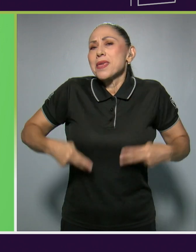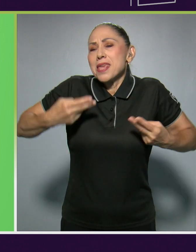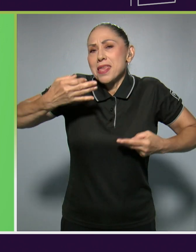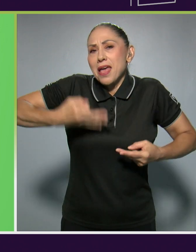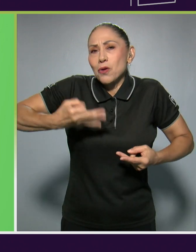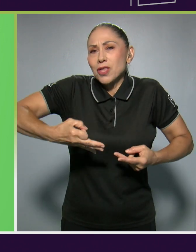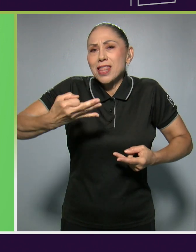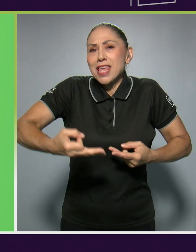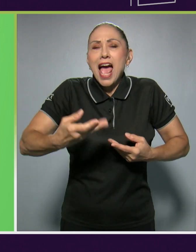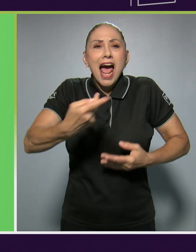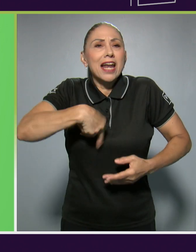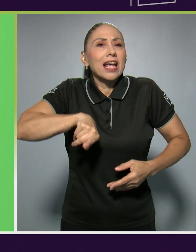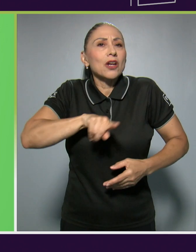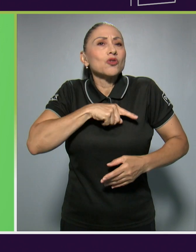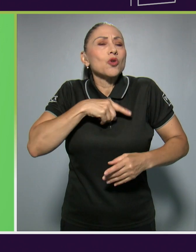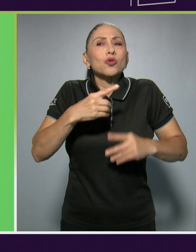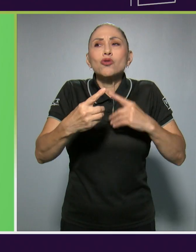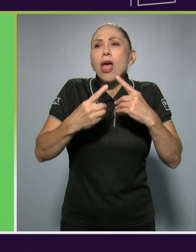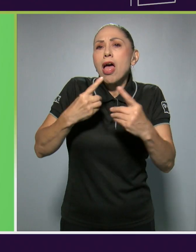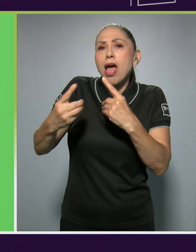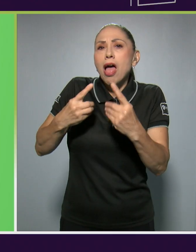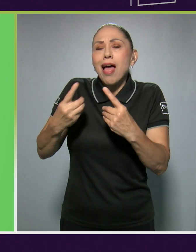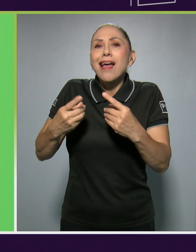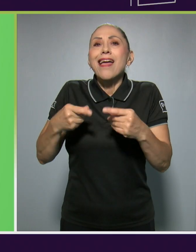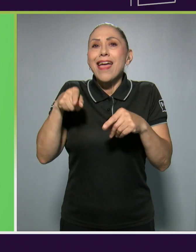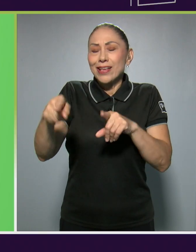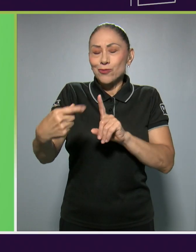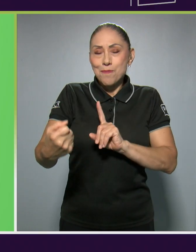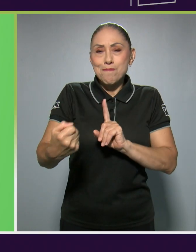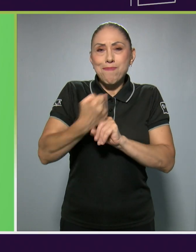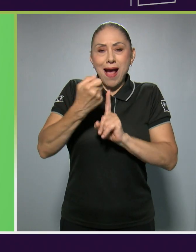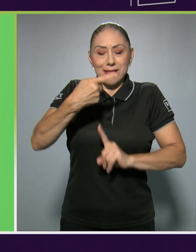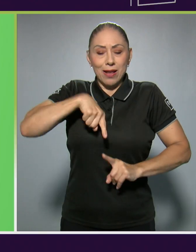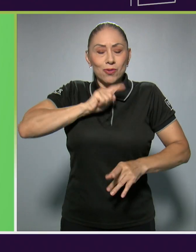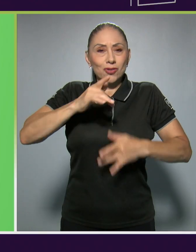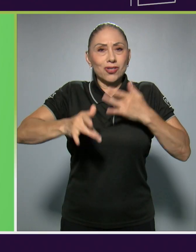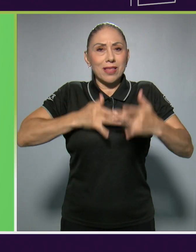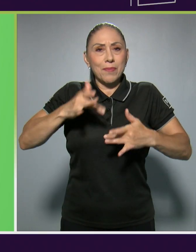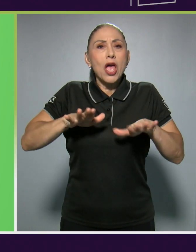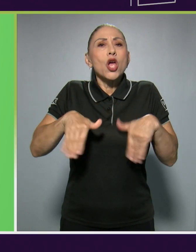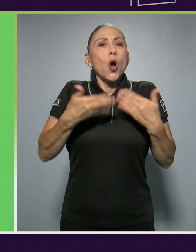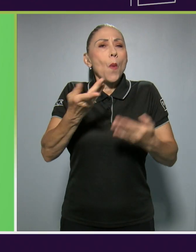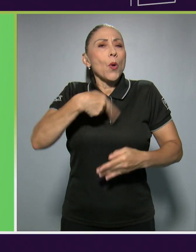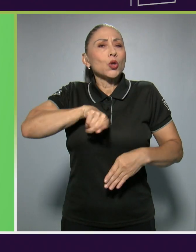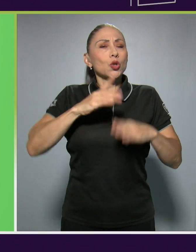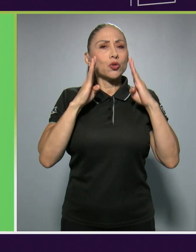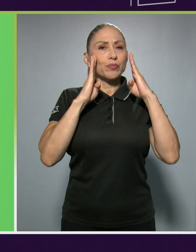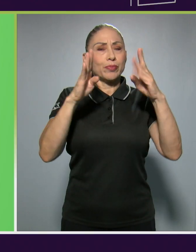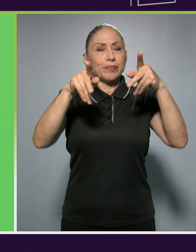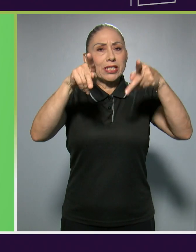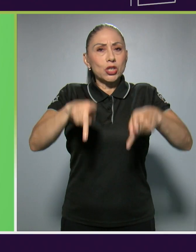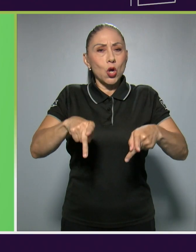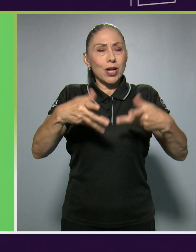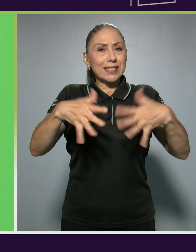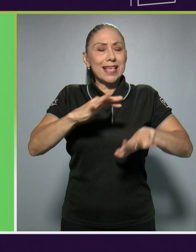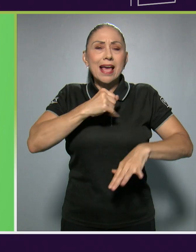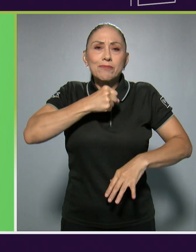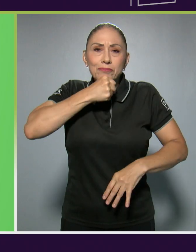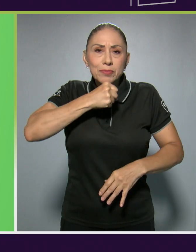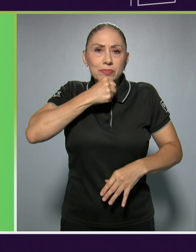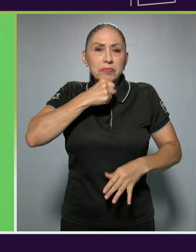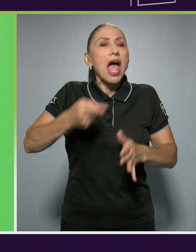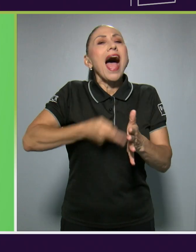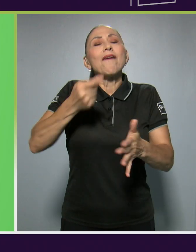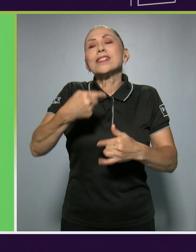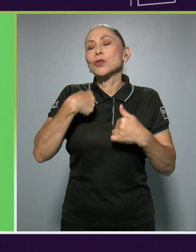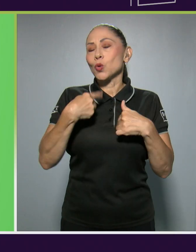también impactan, ¿verdad? Con cómo nos sentimos y cómo tratamos a las personas que ya están en la etapa de la vejez, ¿verdad? Que de repente uno dice, bueno, es que